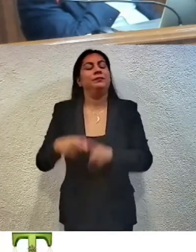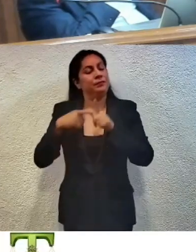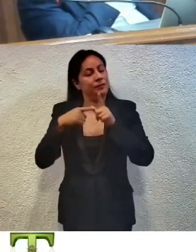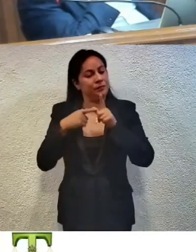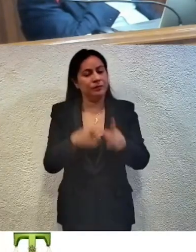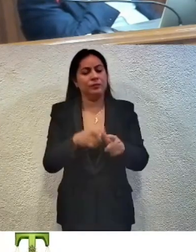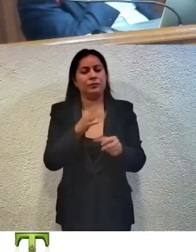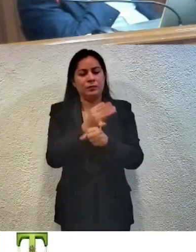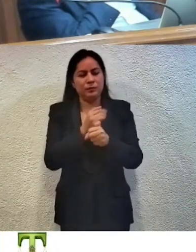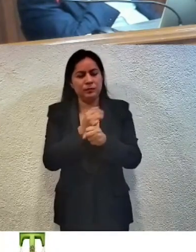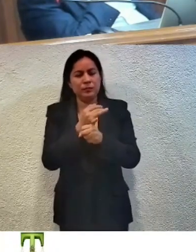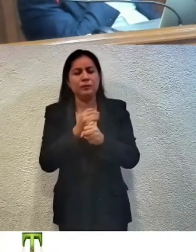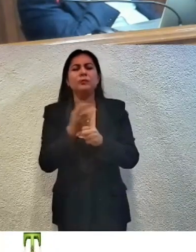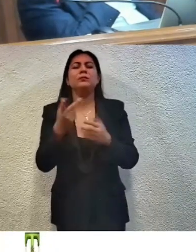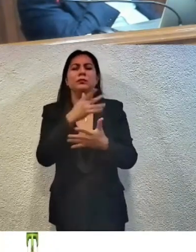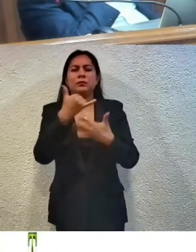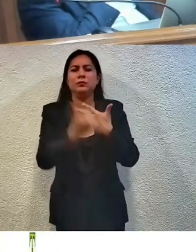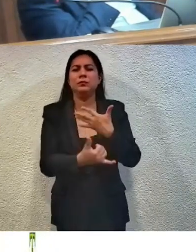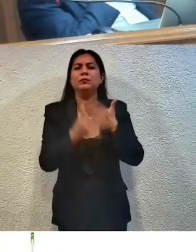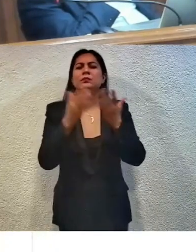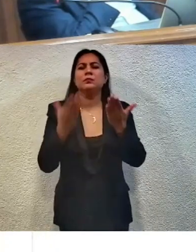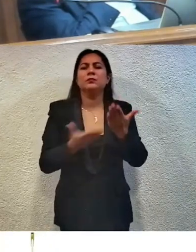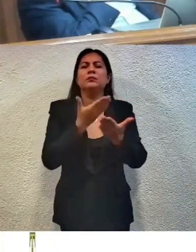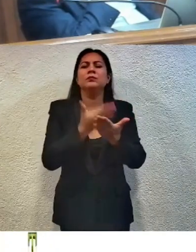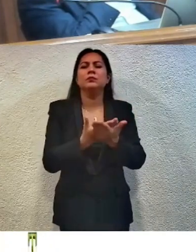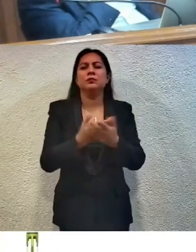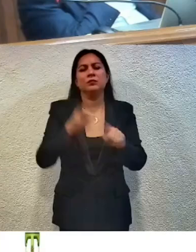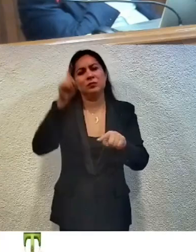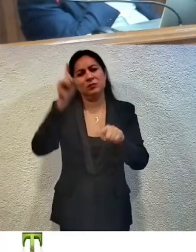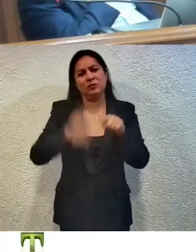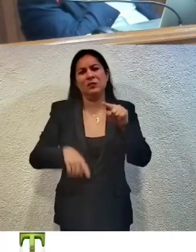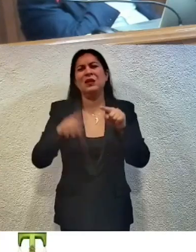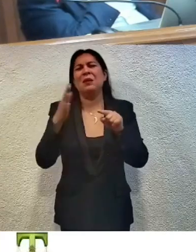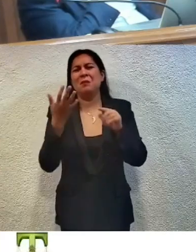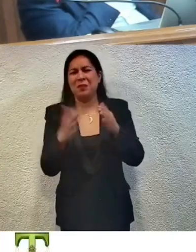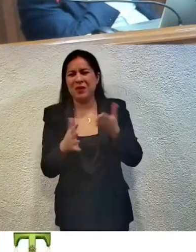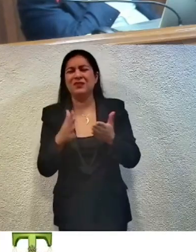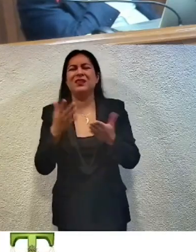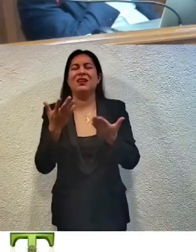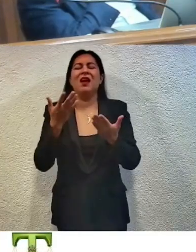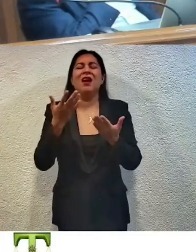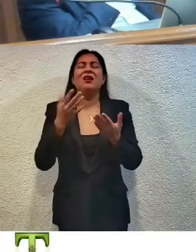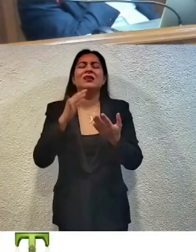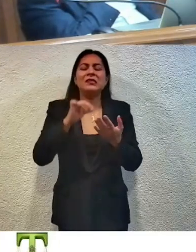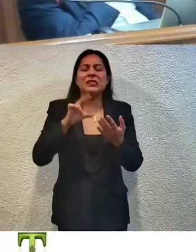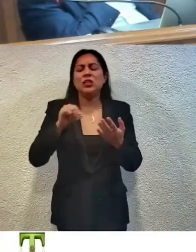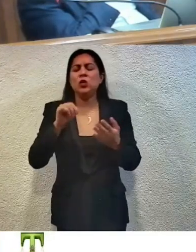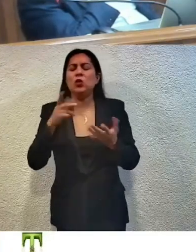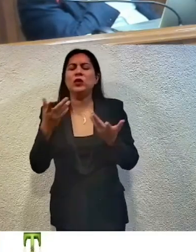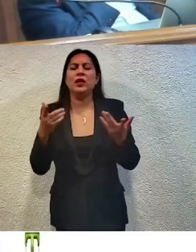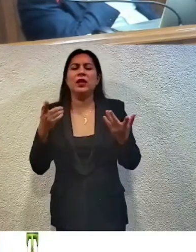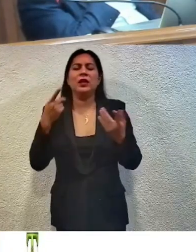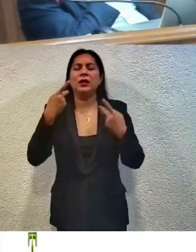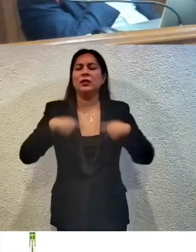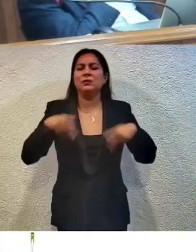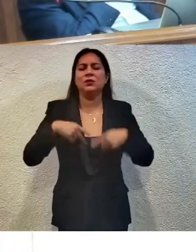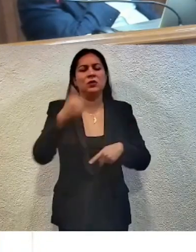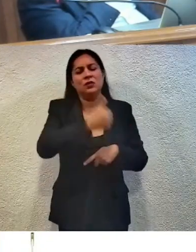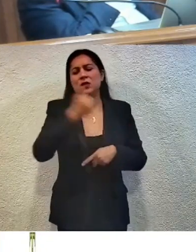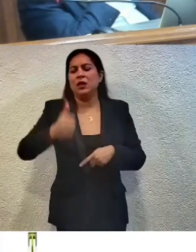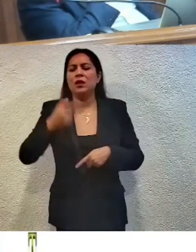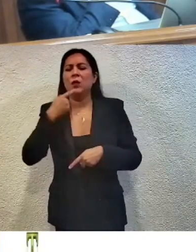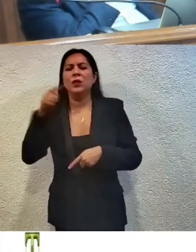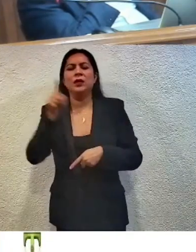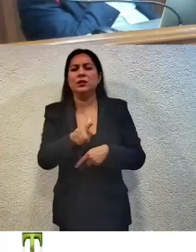el análisis, en el proyecto de cuentas se propone declarar parcialmente fundado el agravio expresado por los actores en su respectivo medio de